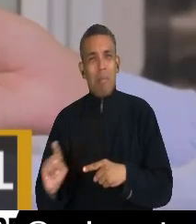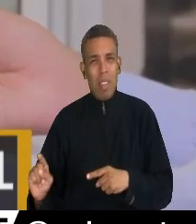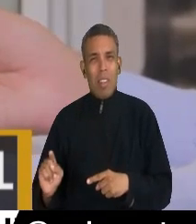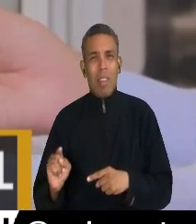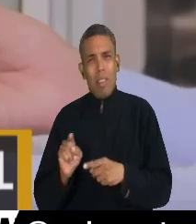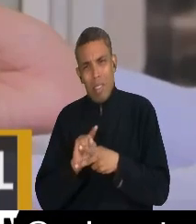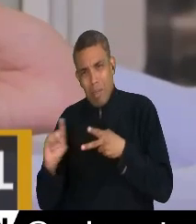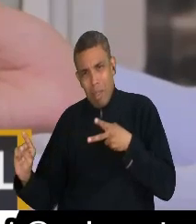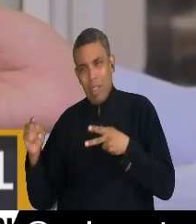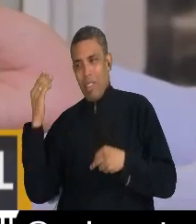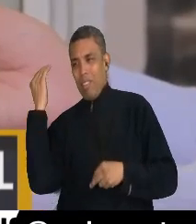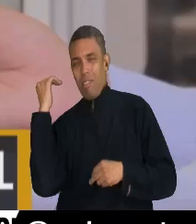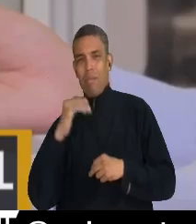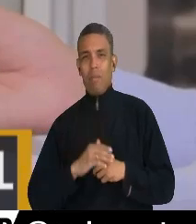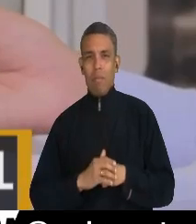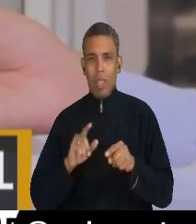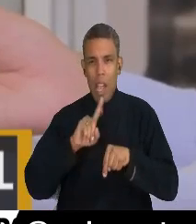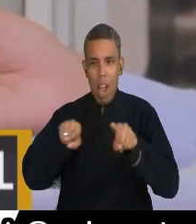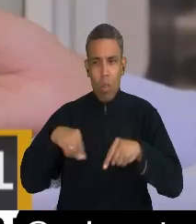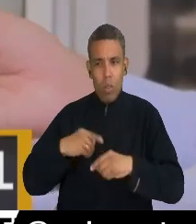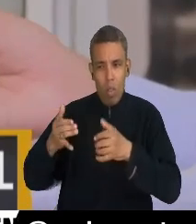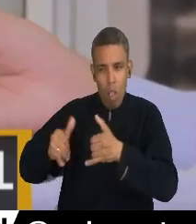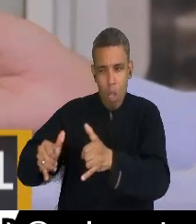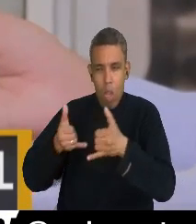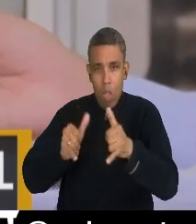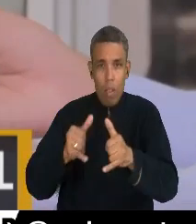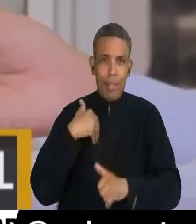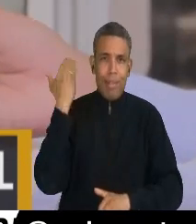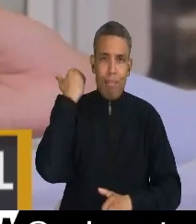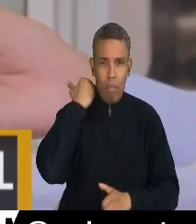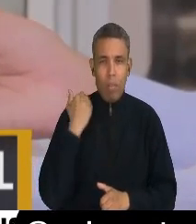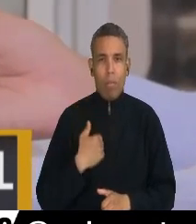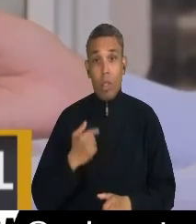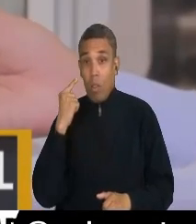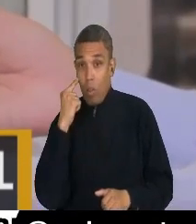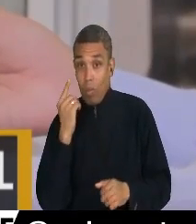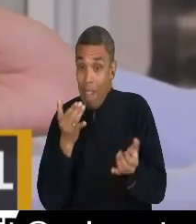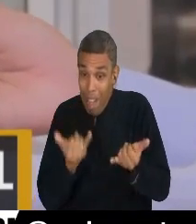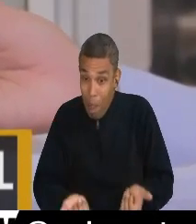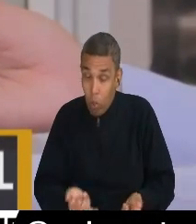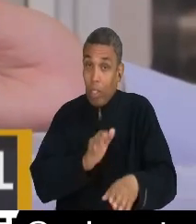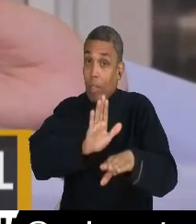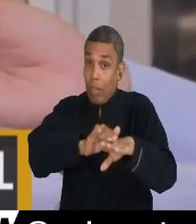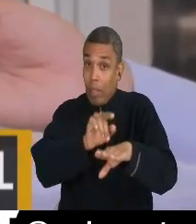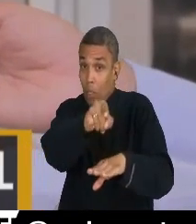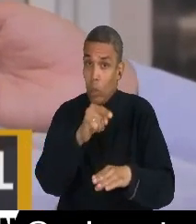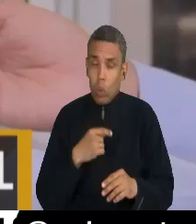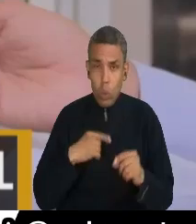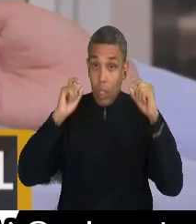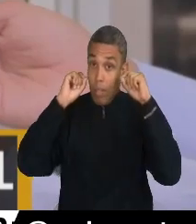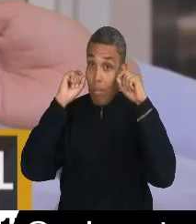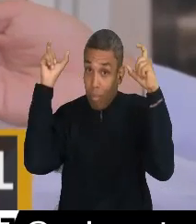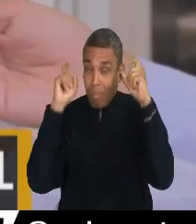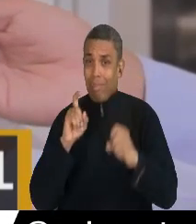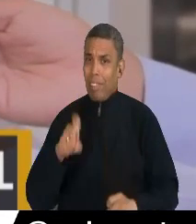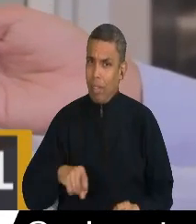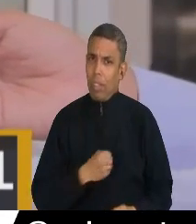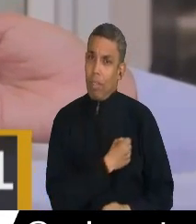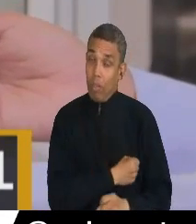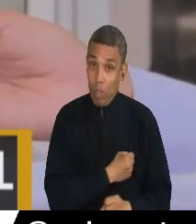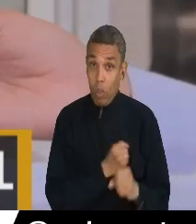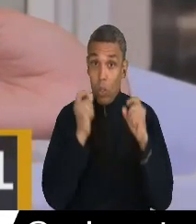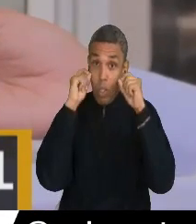semanas anteriores, no se vuelvan a presentar, pero necesitamos de la colaboración de todos los ciudadanos, de toda la comunidad, para